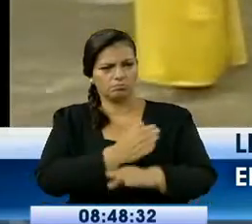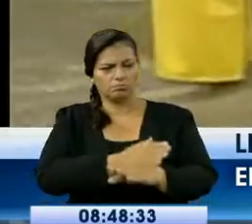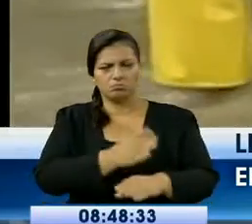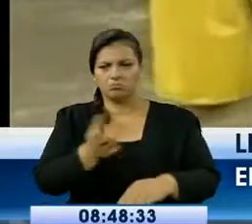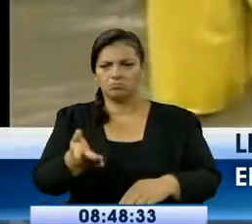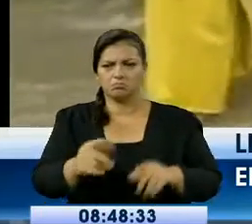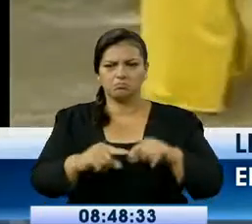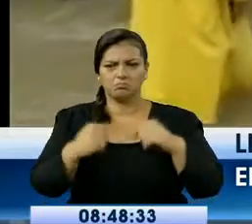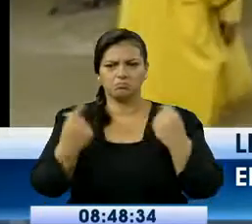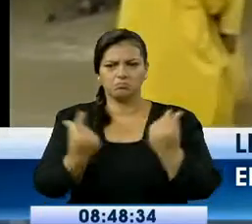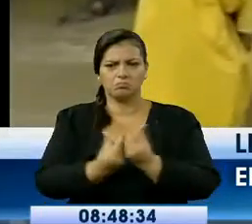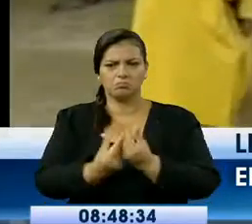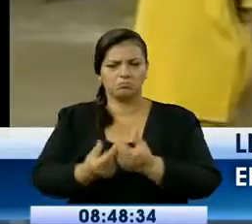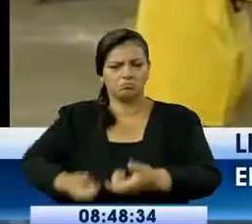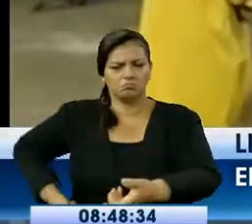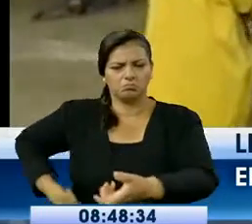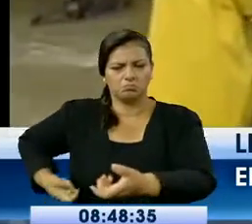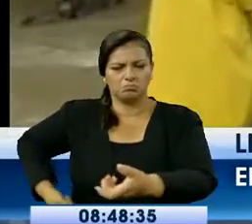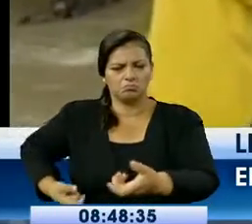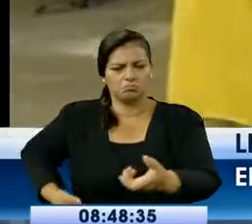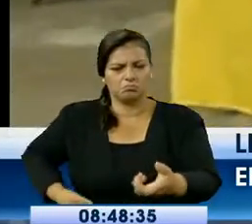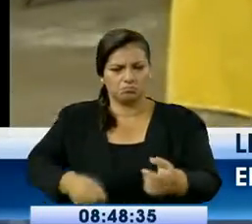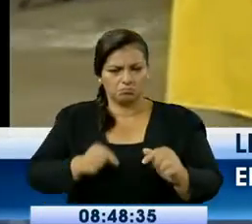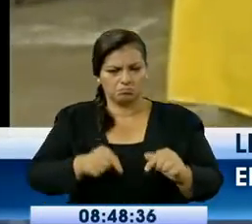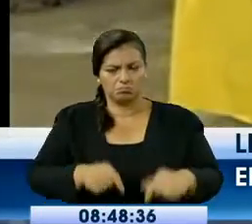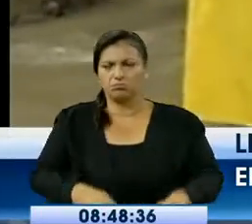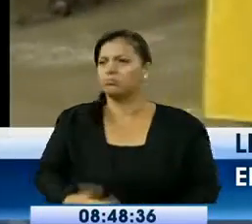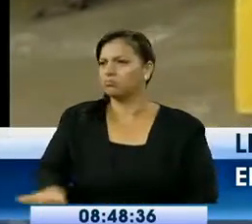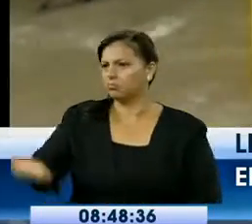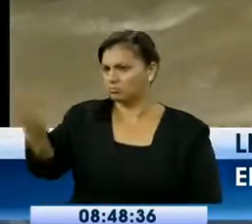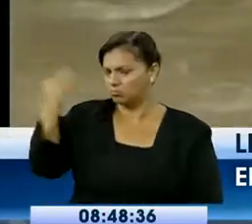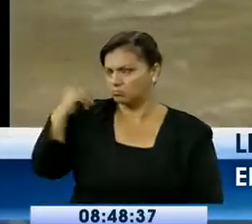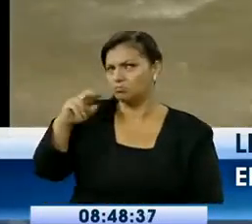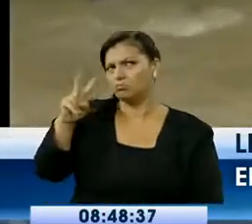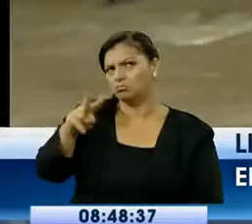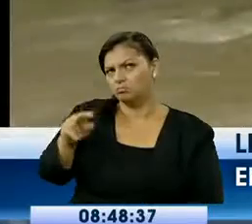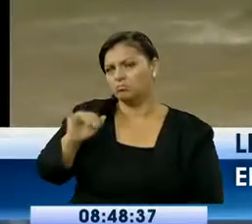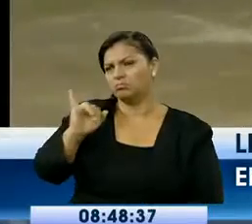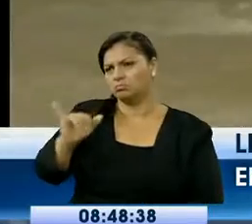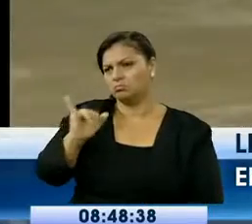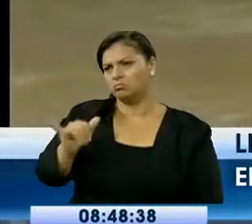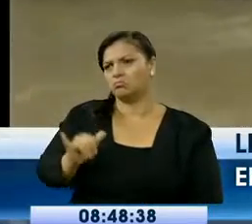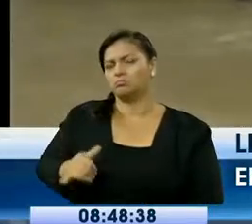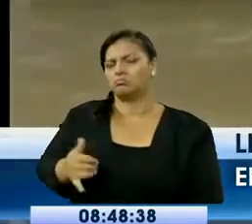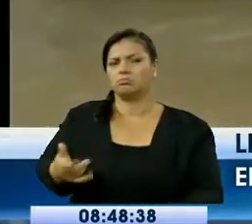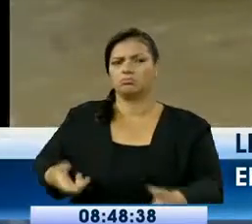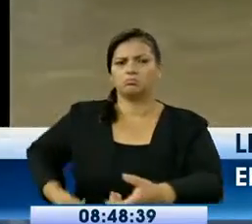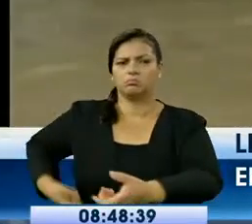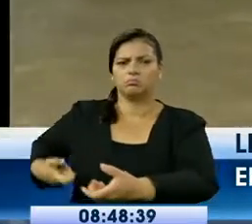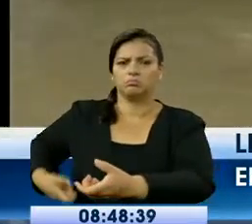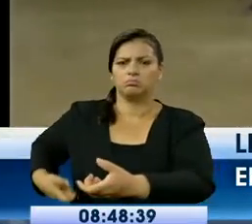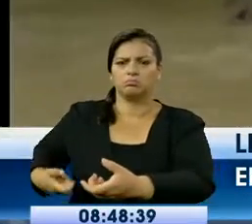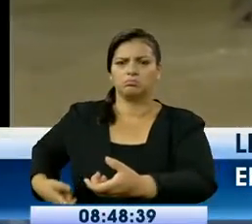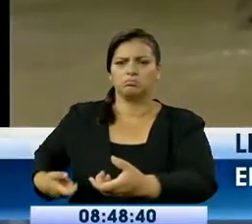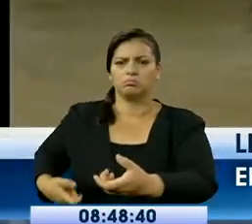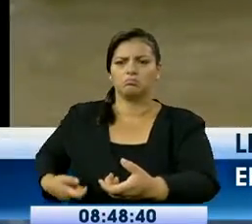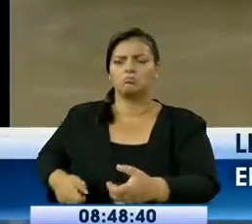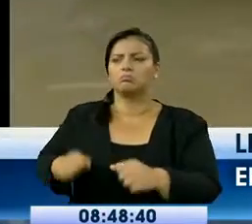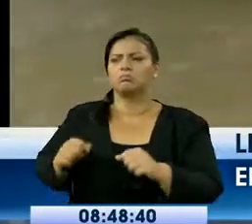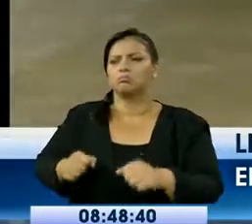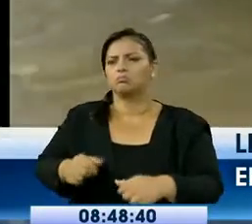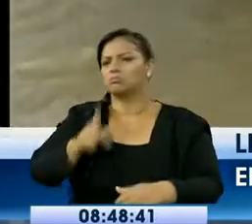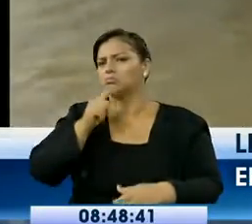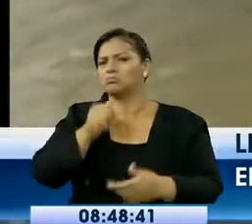para evitar enfermedades, de pronto? El día viernes vinieron, el día sábado vinieron, pero prometieron que no han venido a dejar nada. No tenemos ayuda de nadie